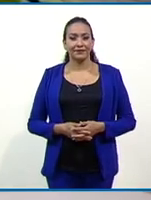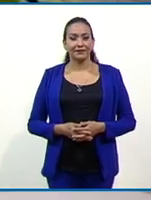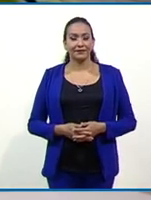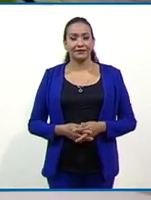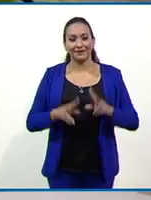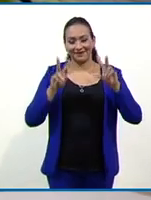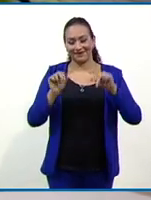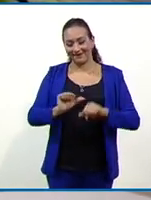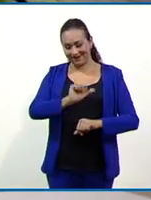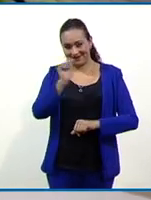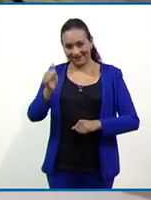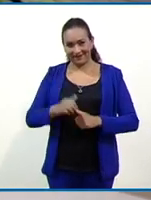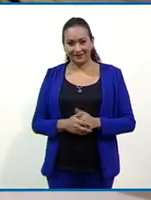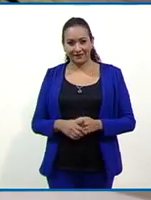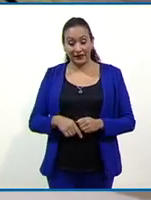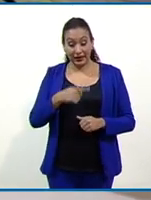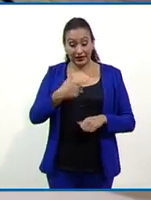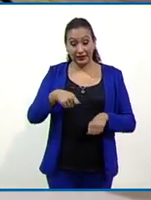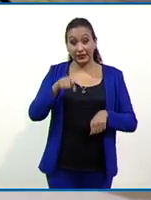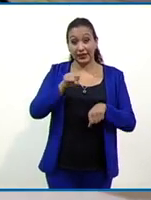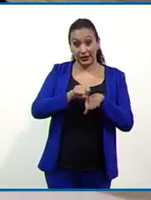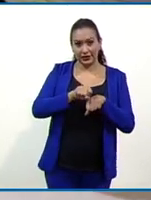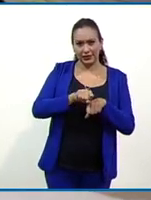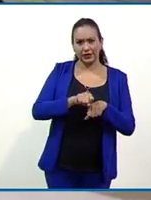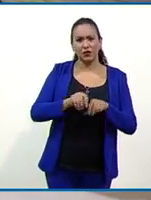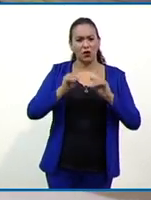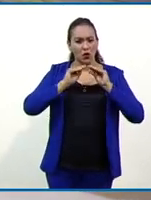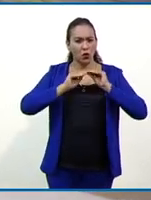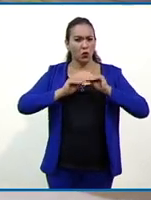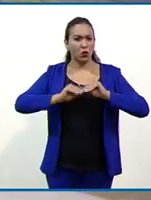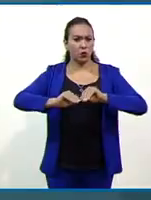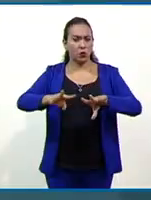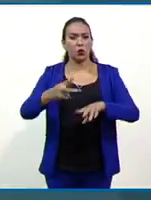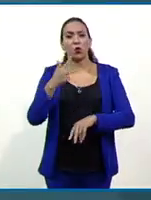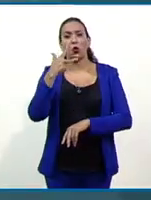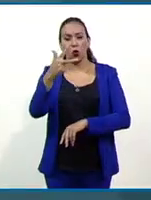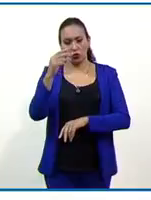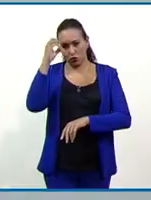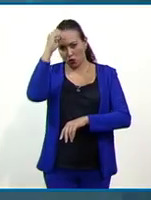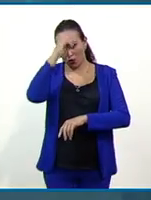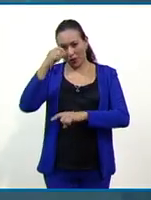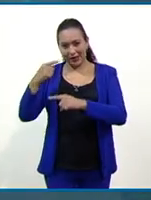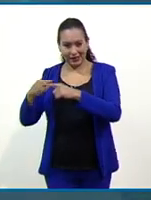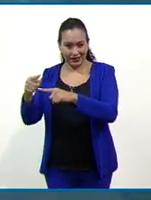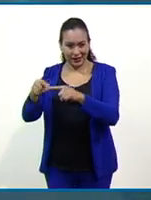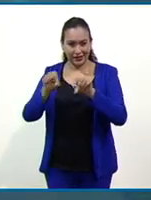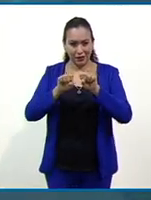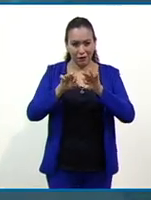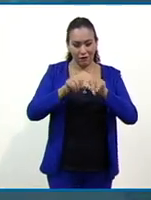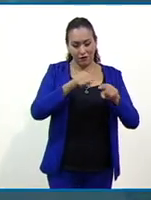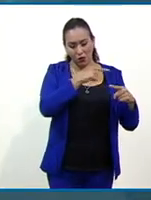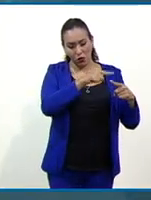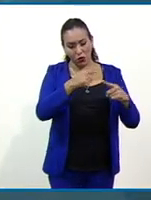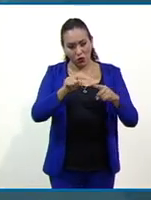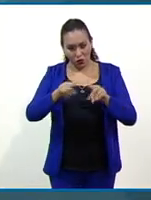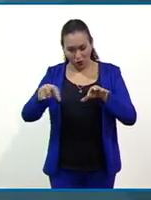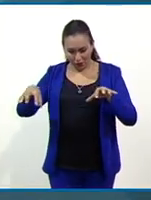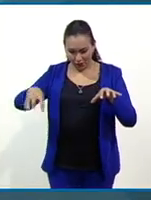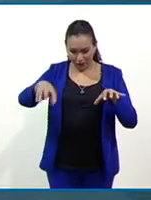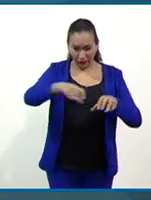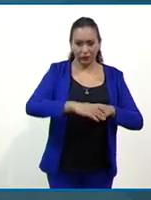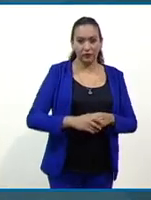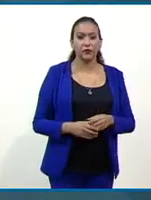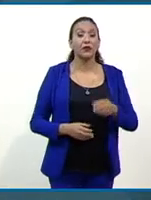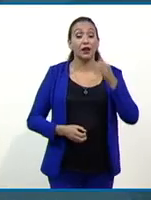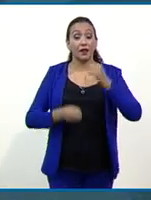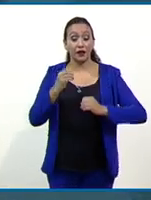En más temas, en el Semanario Judicial de esta semana se publicaron 8 criterios de diversos órganos jurisdiccionales. De la